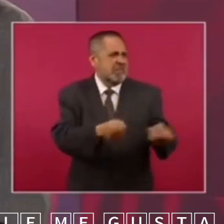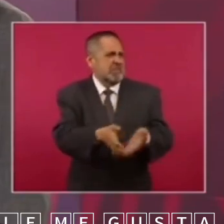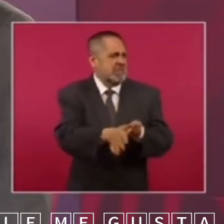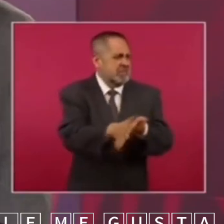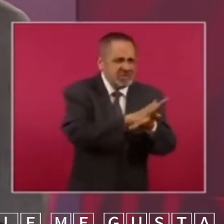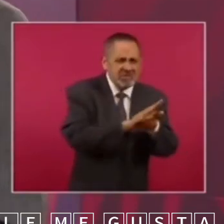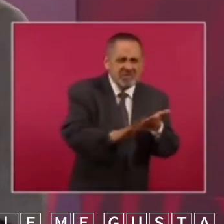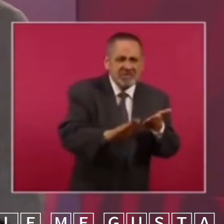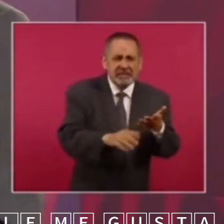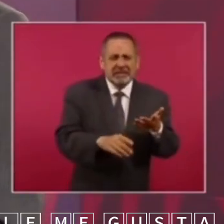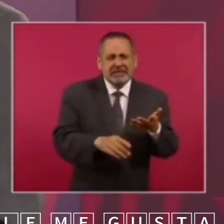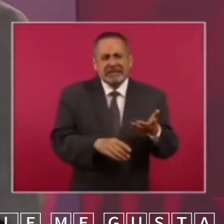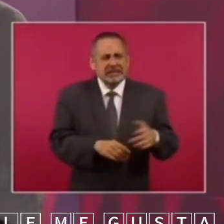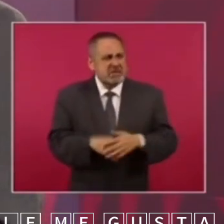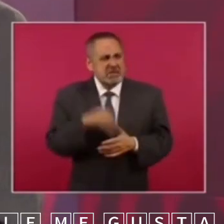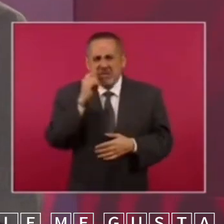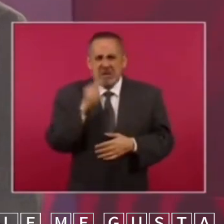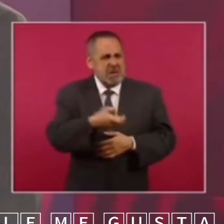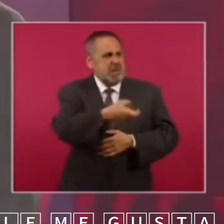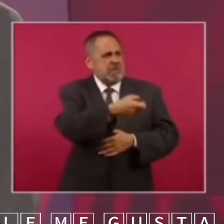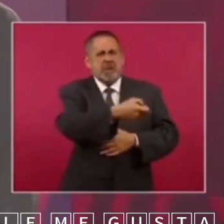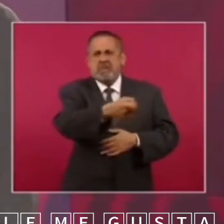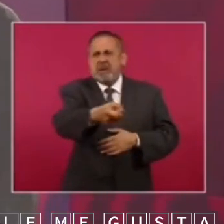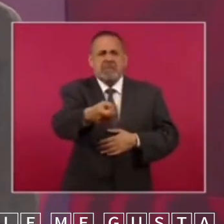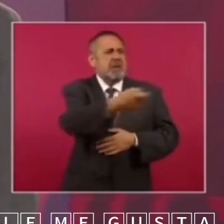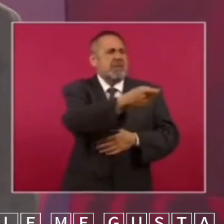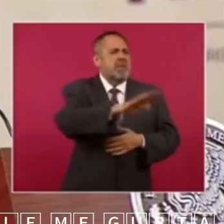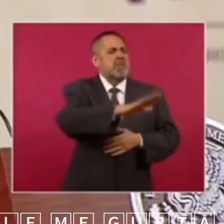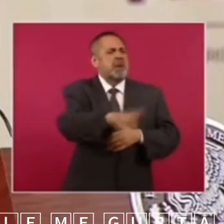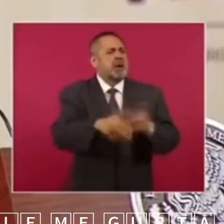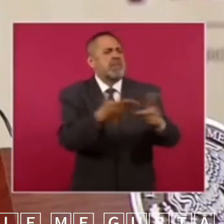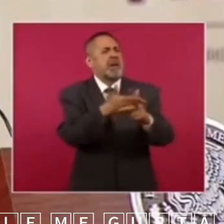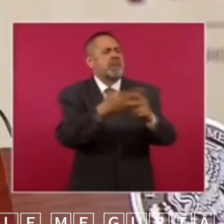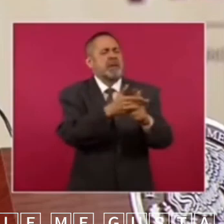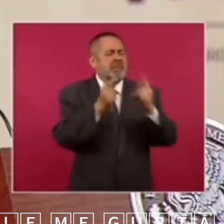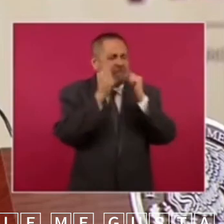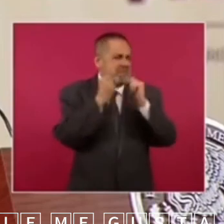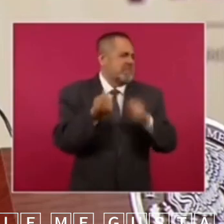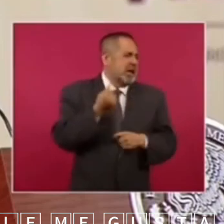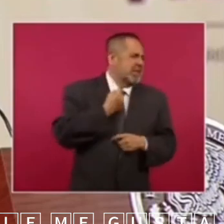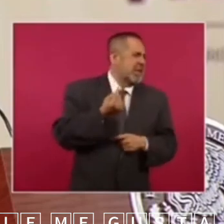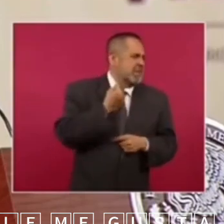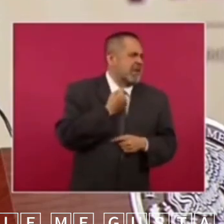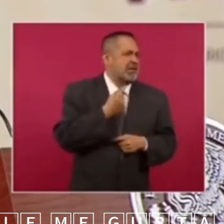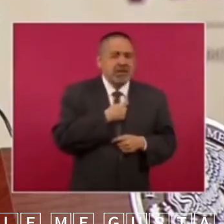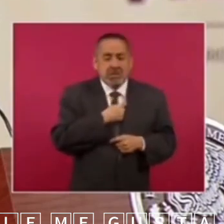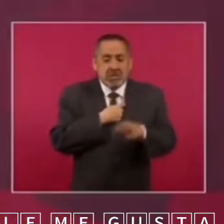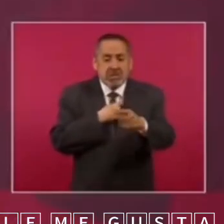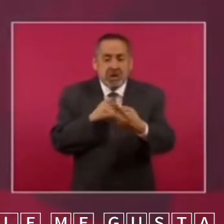El mátalos en caliente, hay que desaparecerlos,